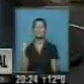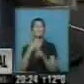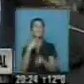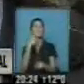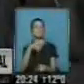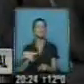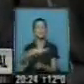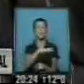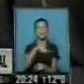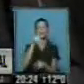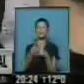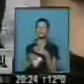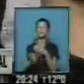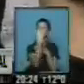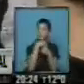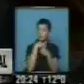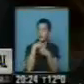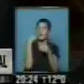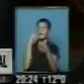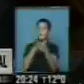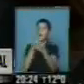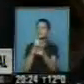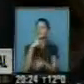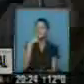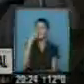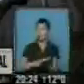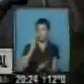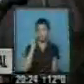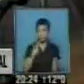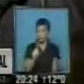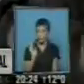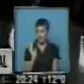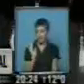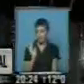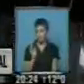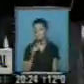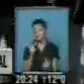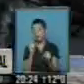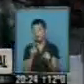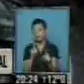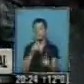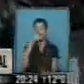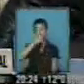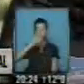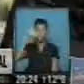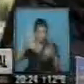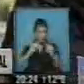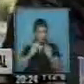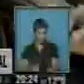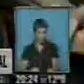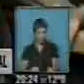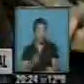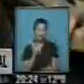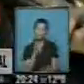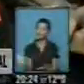proponemos mucho que la población se involucre y pelee por decidir. Y bueno, eso se vota el domingo, le decimos también, aunque se lucha todos los días.